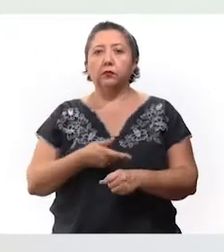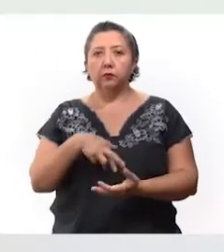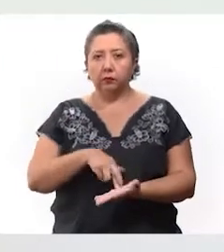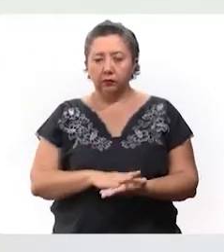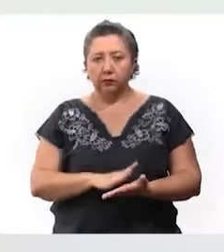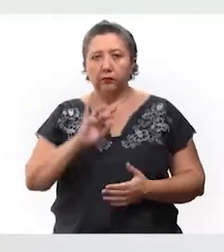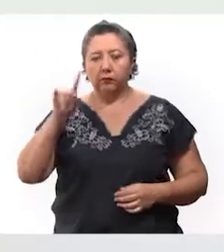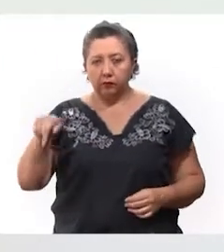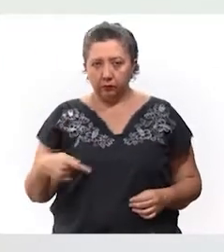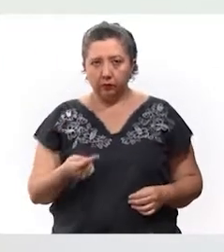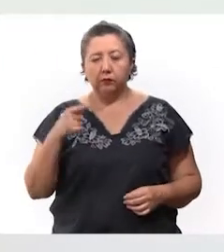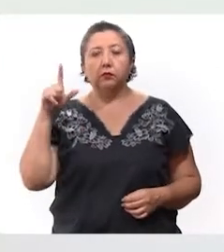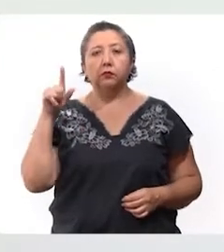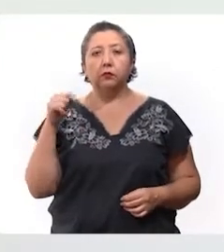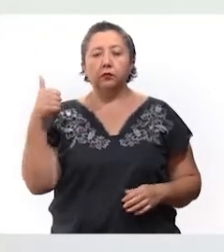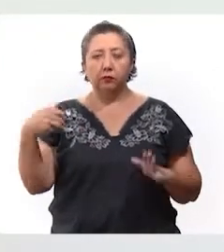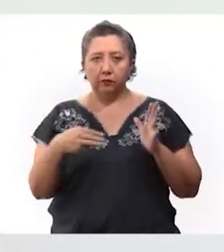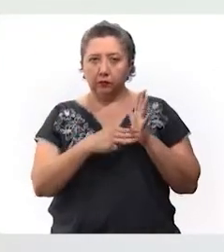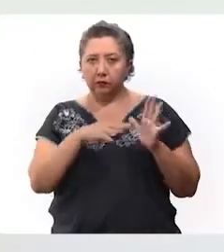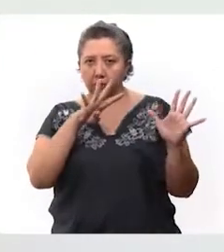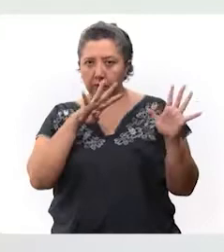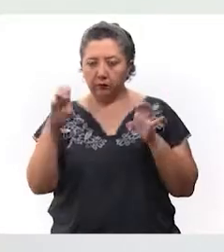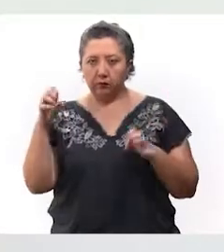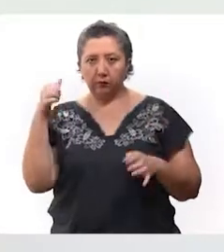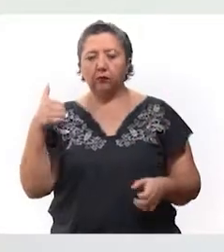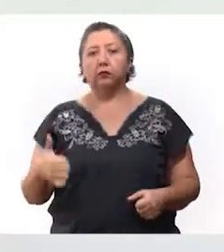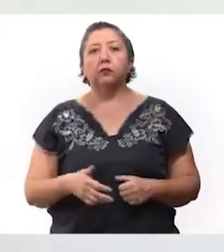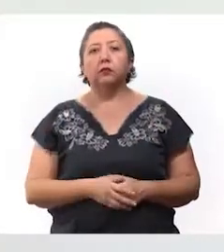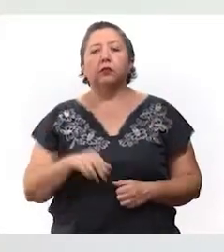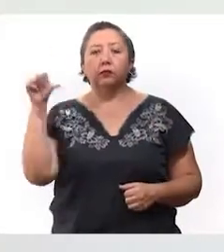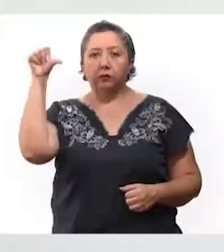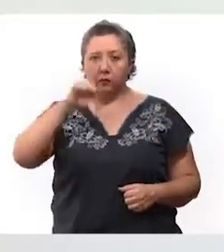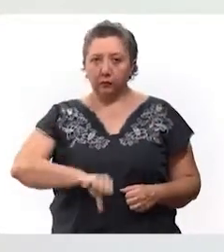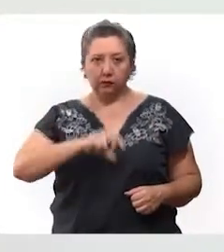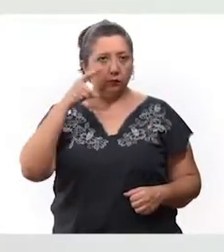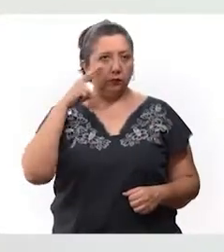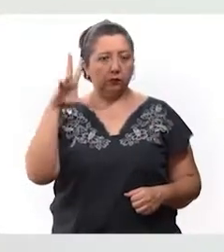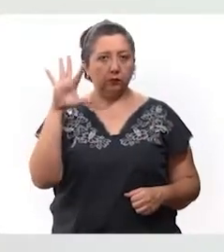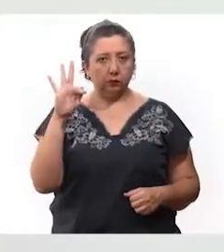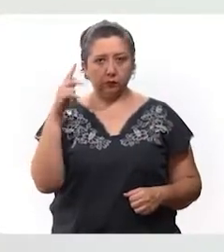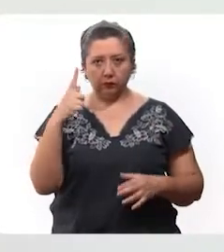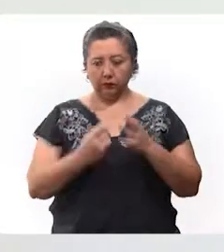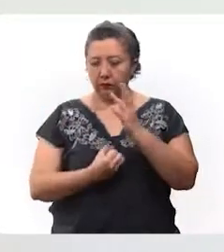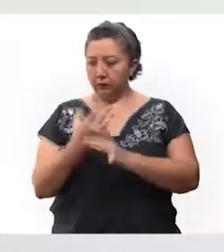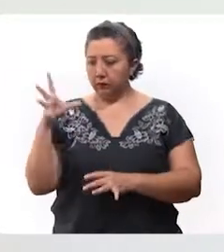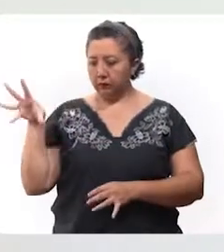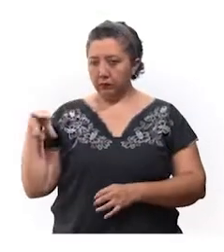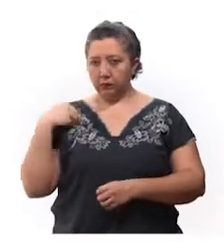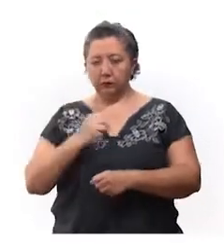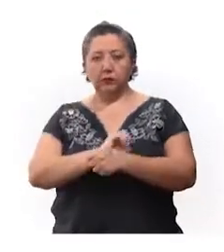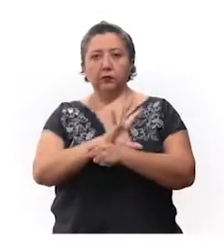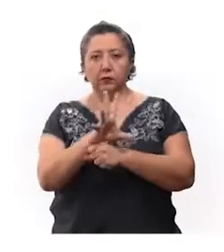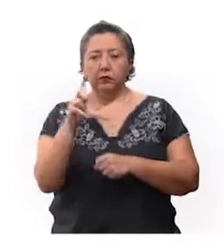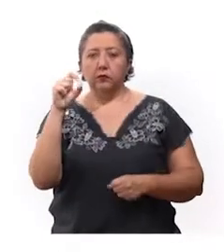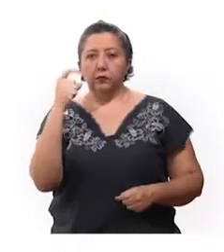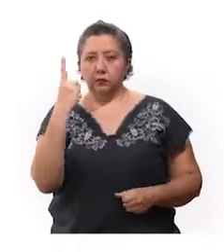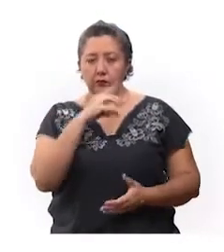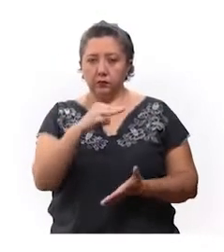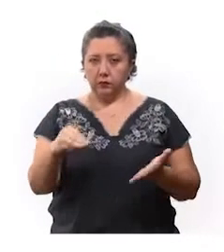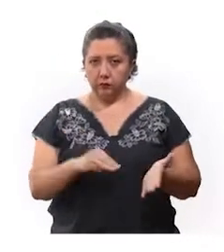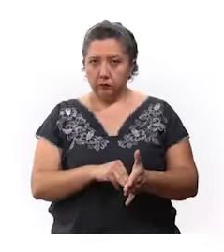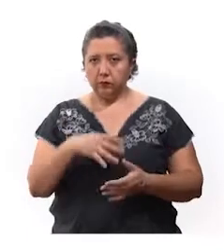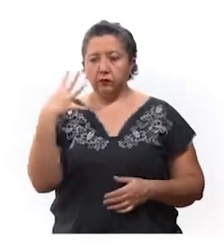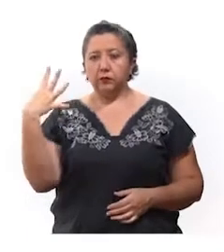contagios registrados, que es de 76.906. Hoy se detectaron 41 nuevos contagios de coronavirus, 21 en